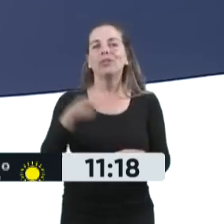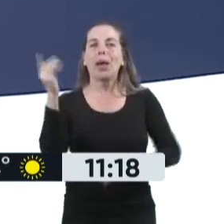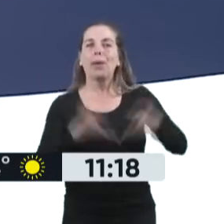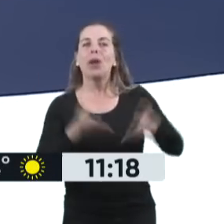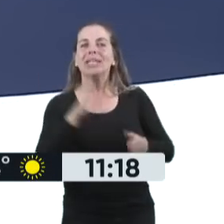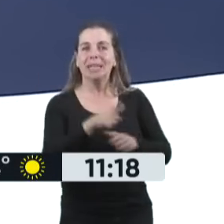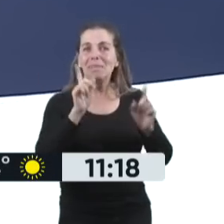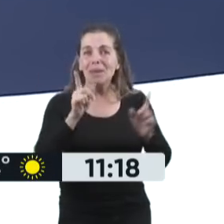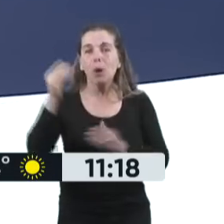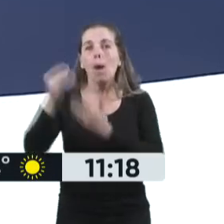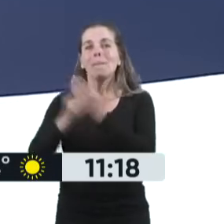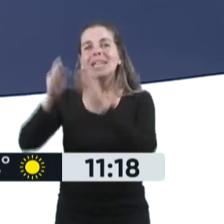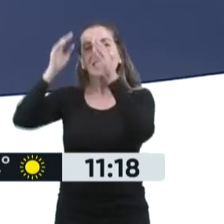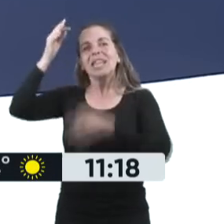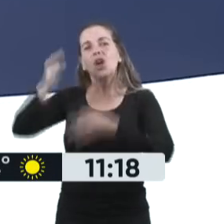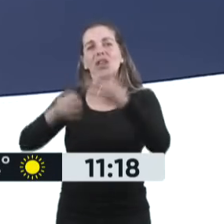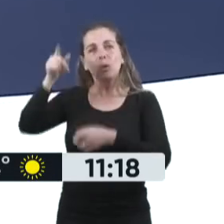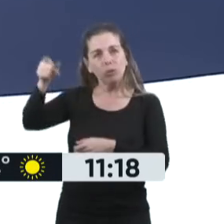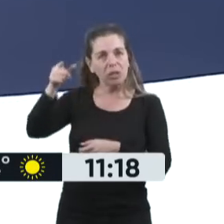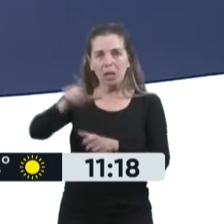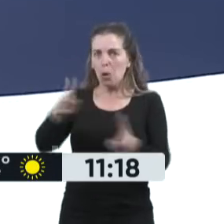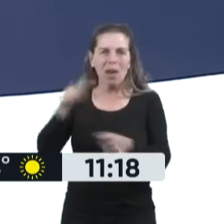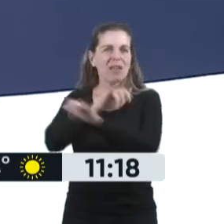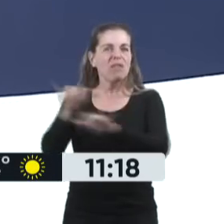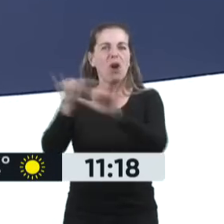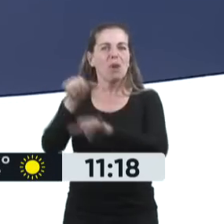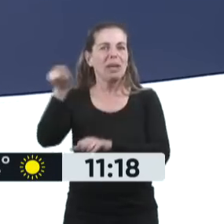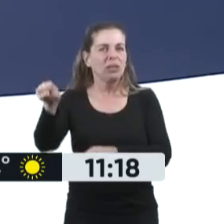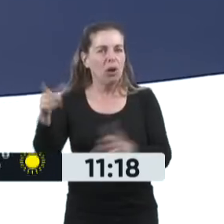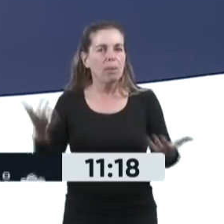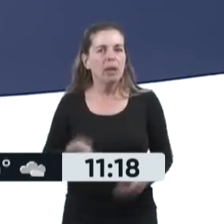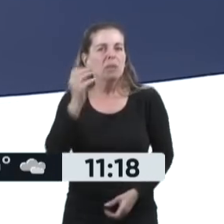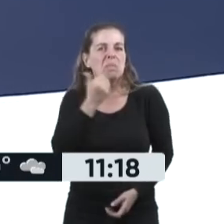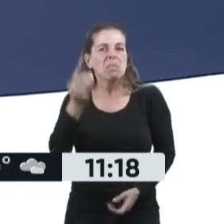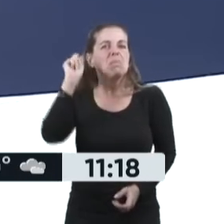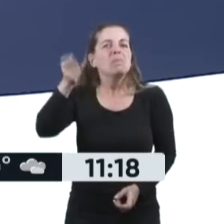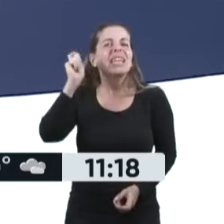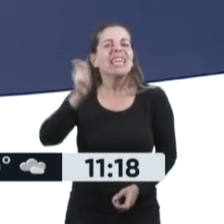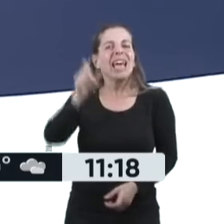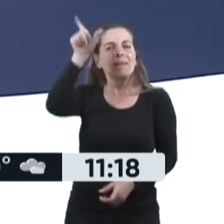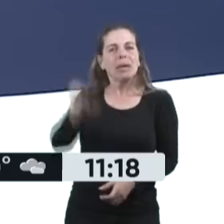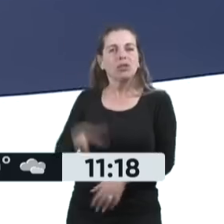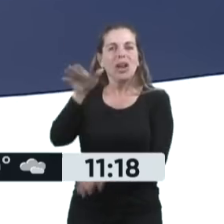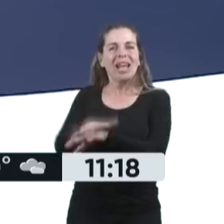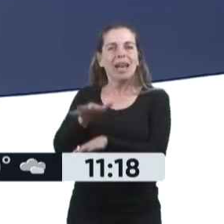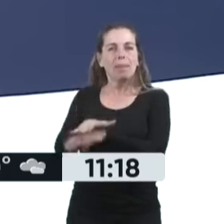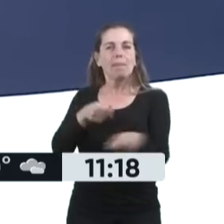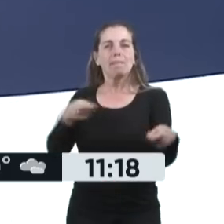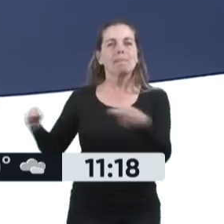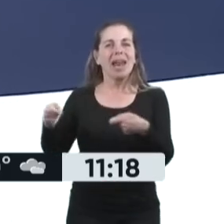Ministerio de Justicia no tiene información acerca de quién se ocupa ahora